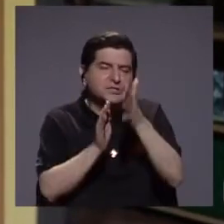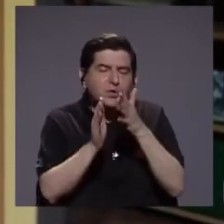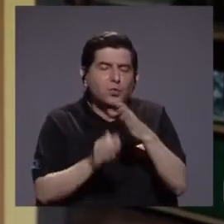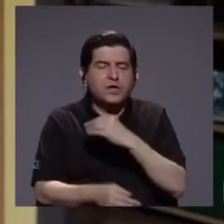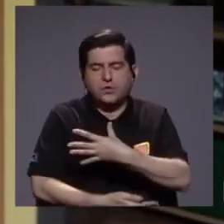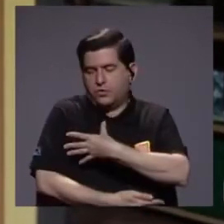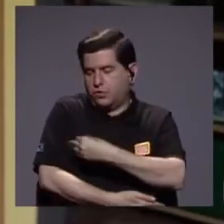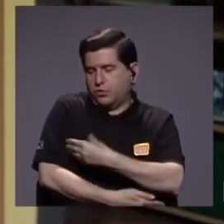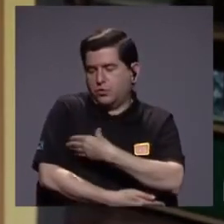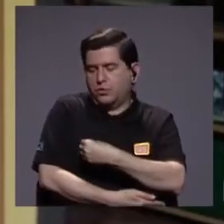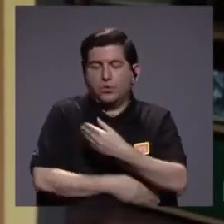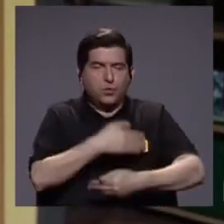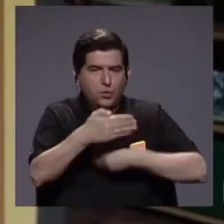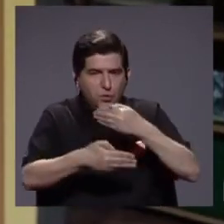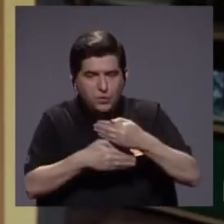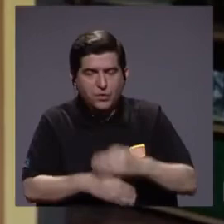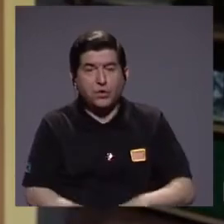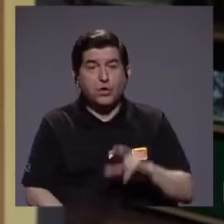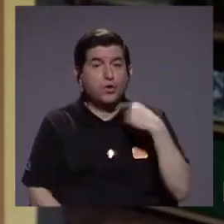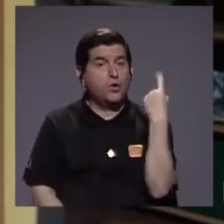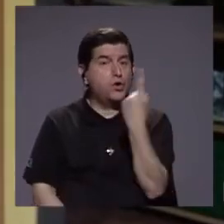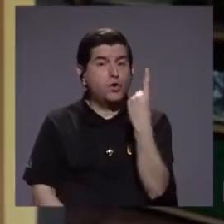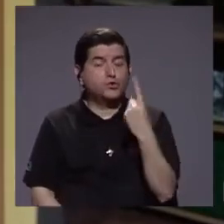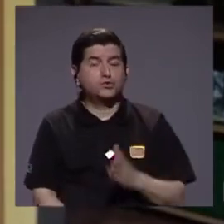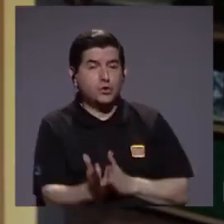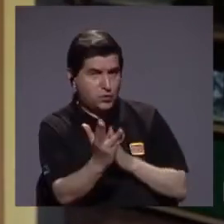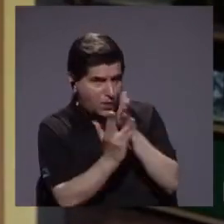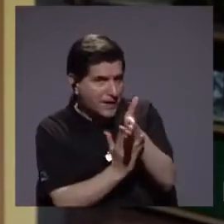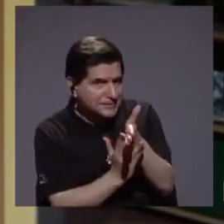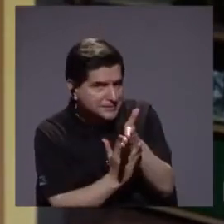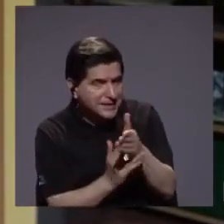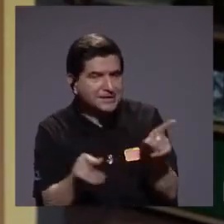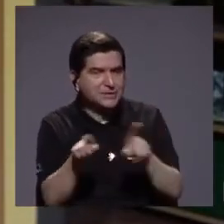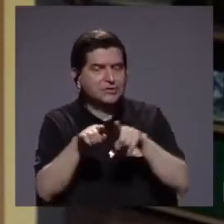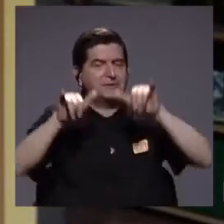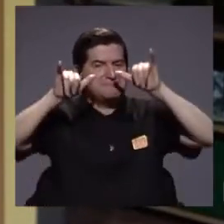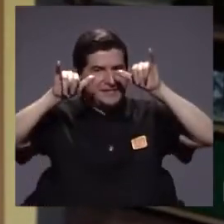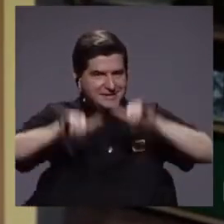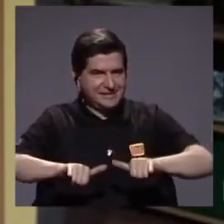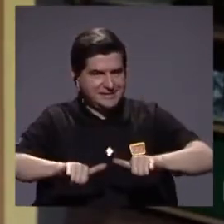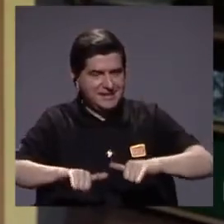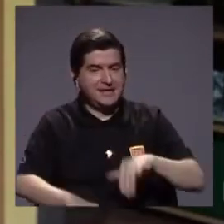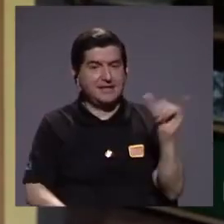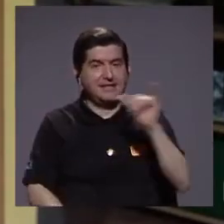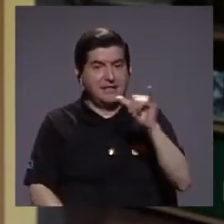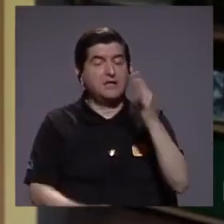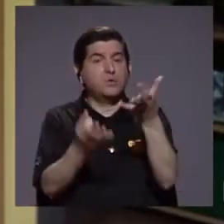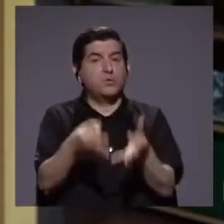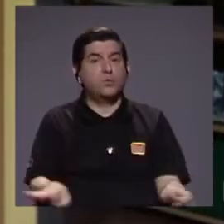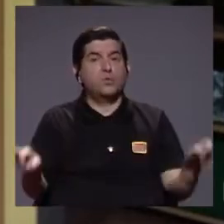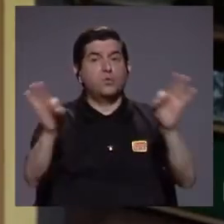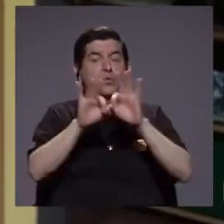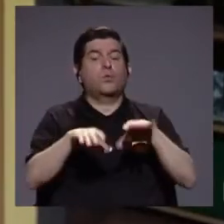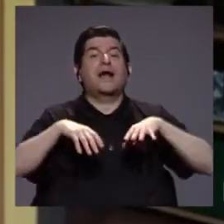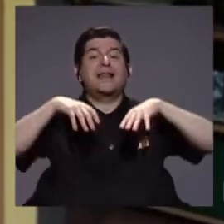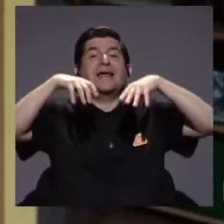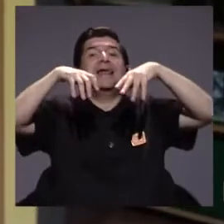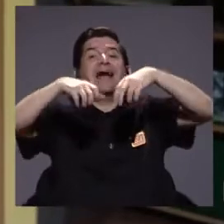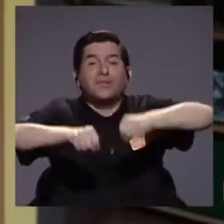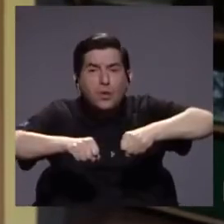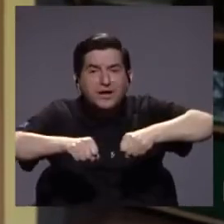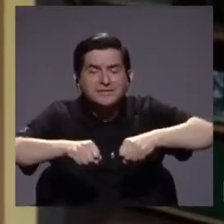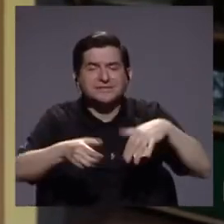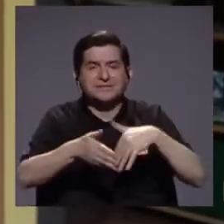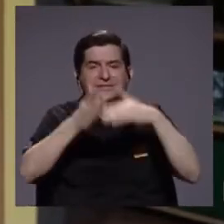lactancia para favorecer no solo el ingreso, sino la permanencia e igualmente importante la graduación